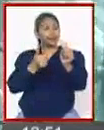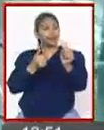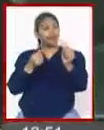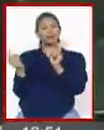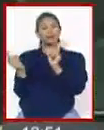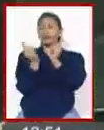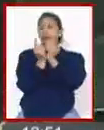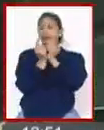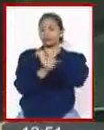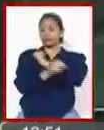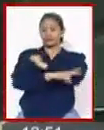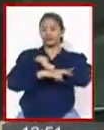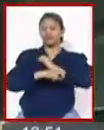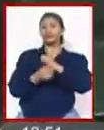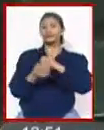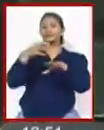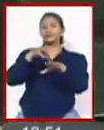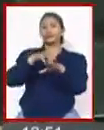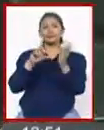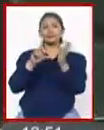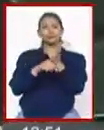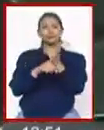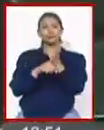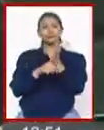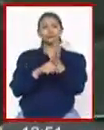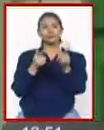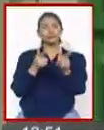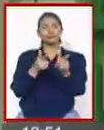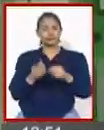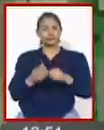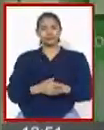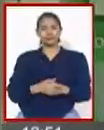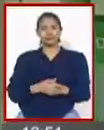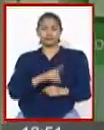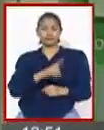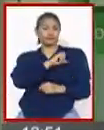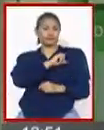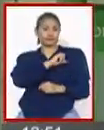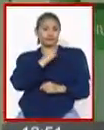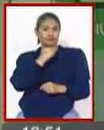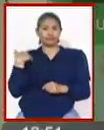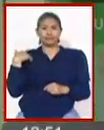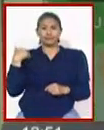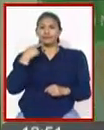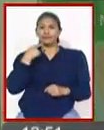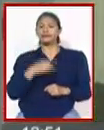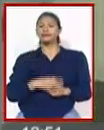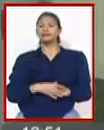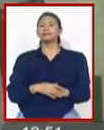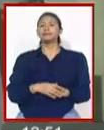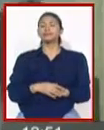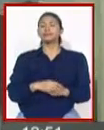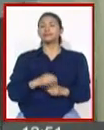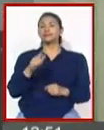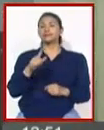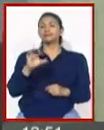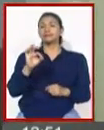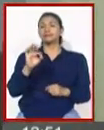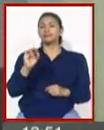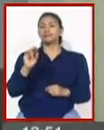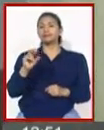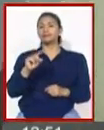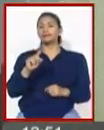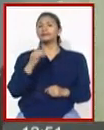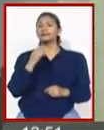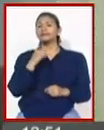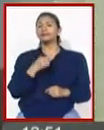estos delincuentes y fue abordado y hicieron uso de arma de fuego. El subcomandante departamental de la policía, coronel Alfonso Siles, indicó